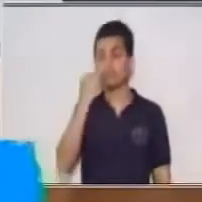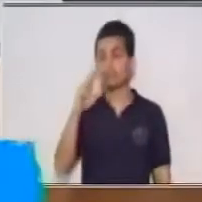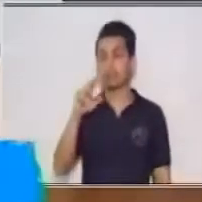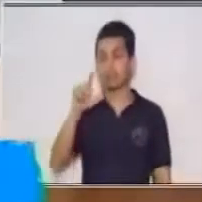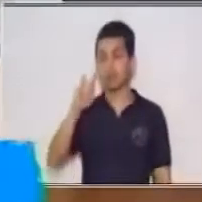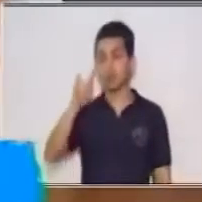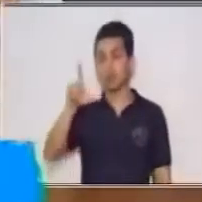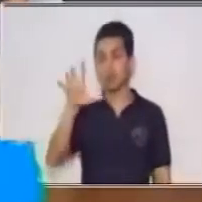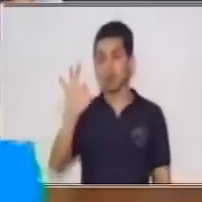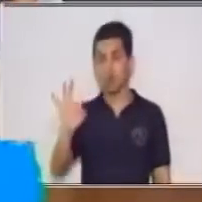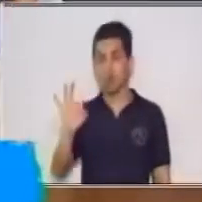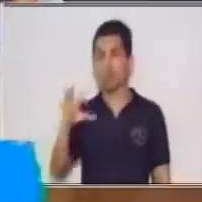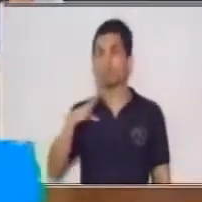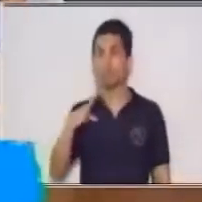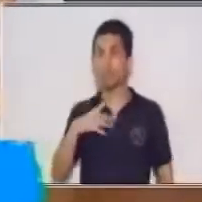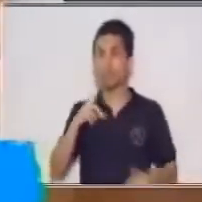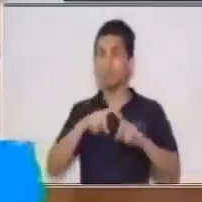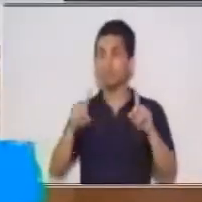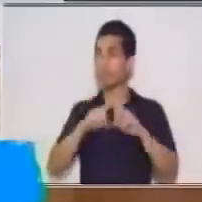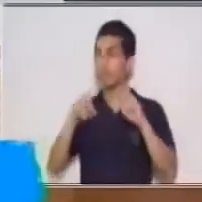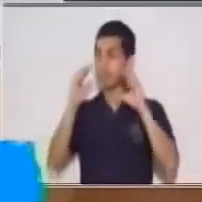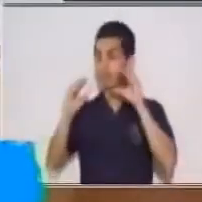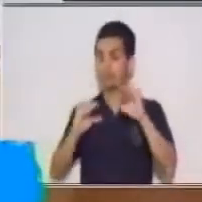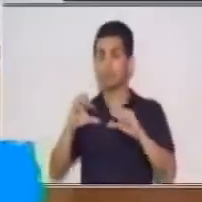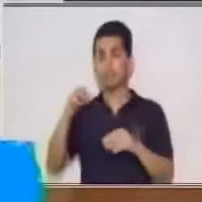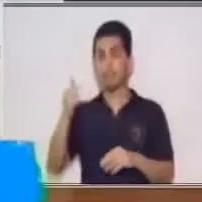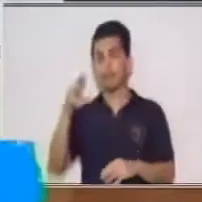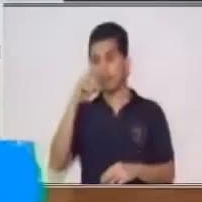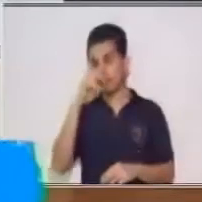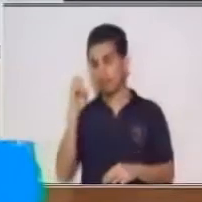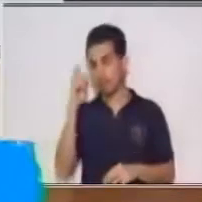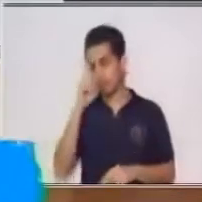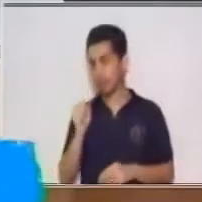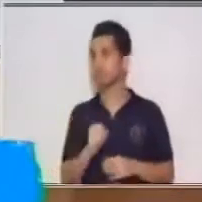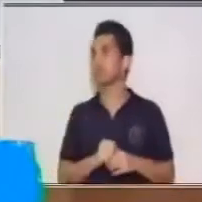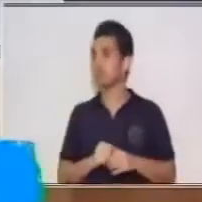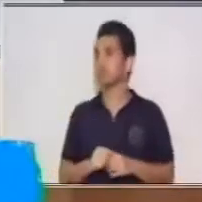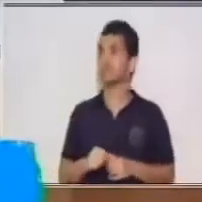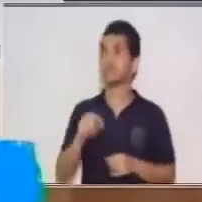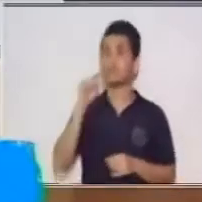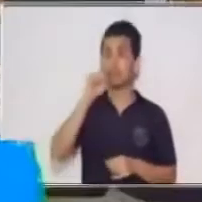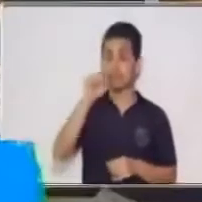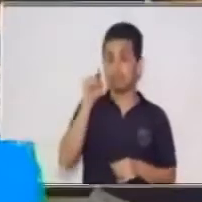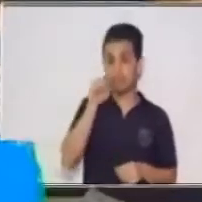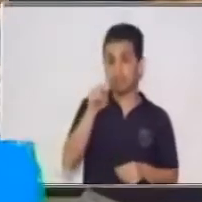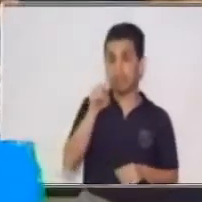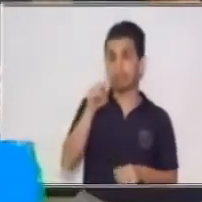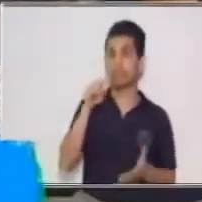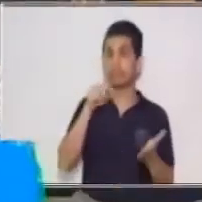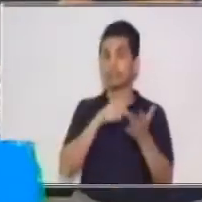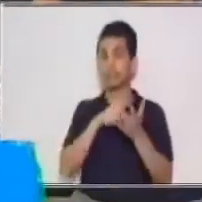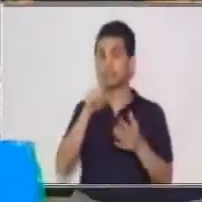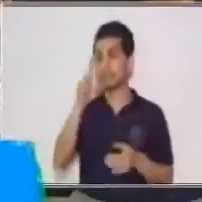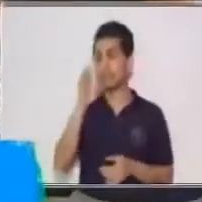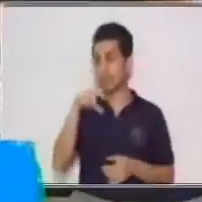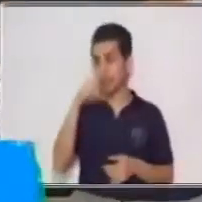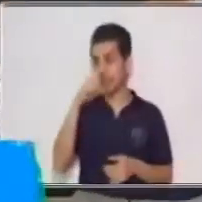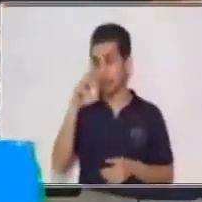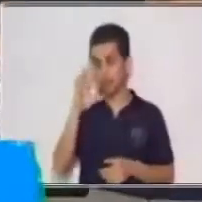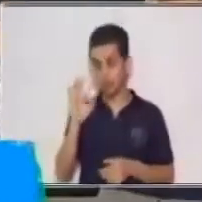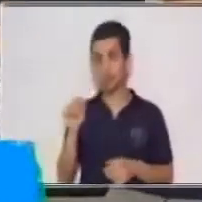puedes observar con color azul. La línea que nos atraviesa de lado a lado, ¿cómo se llama? Es el